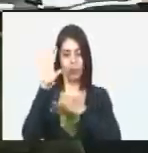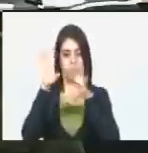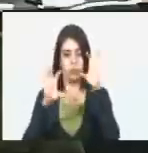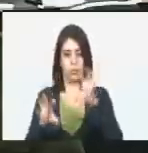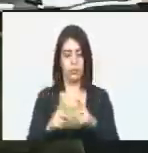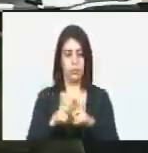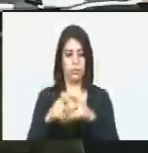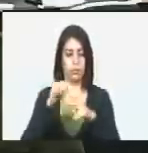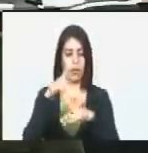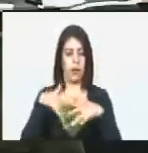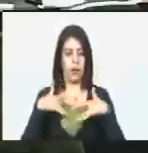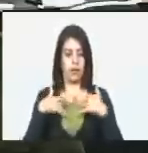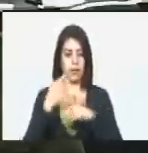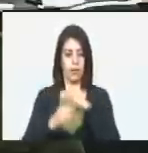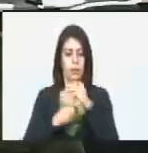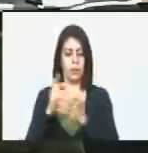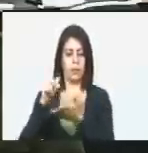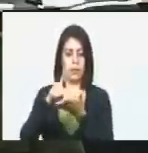nos acompañaron